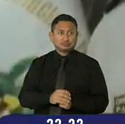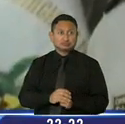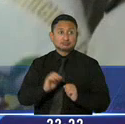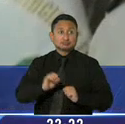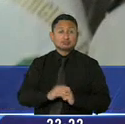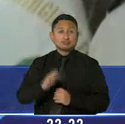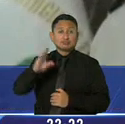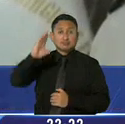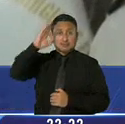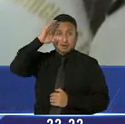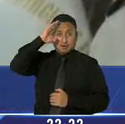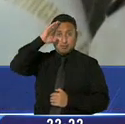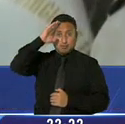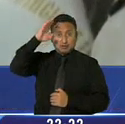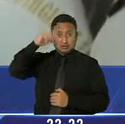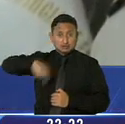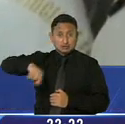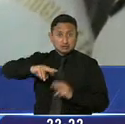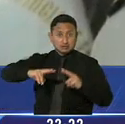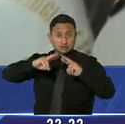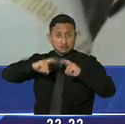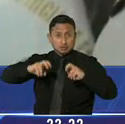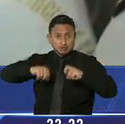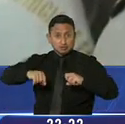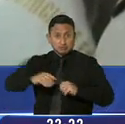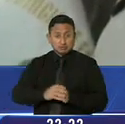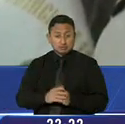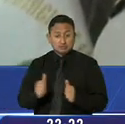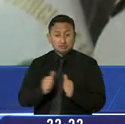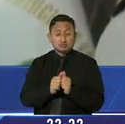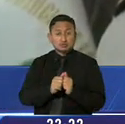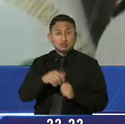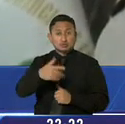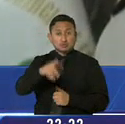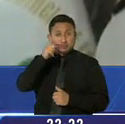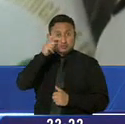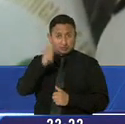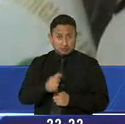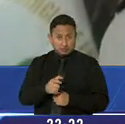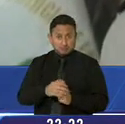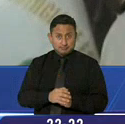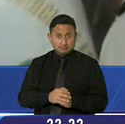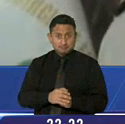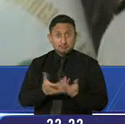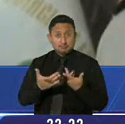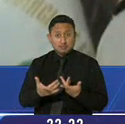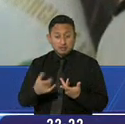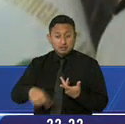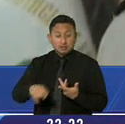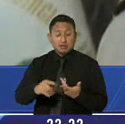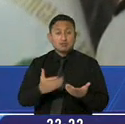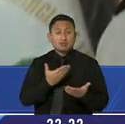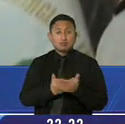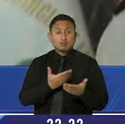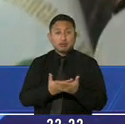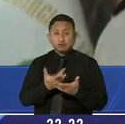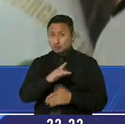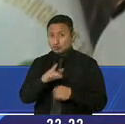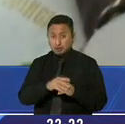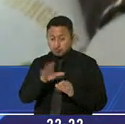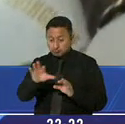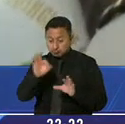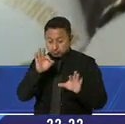de criminalística junto a la fiscalía tomaron los primeros indicios, tratar